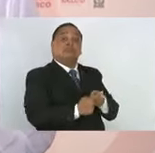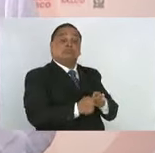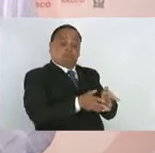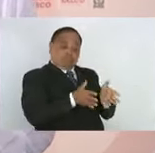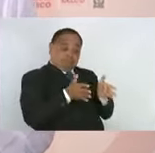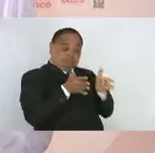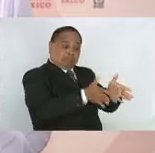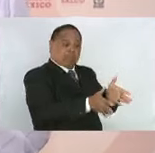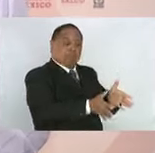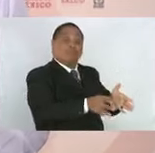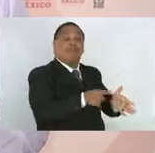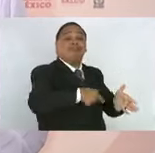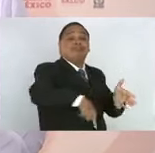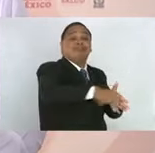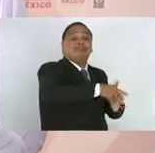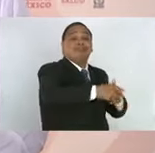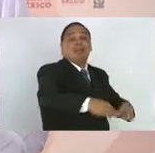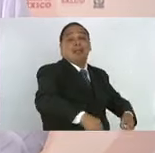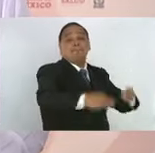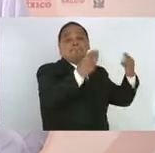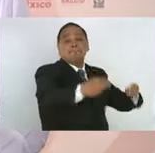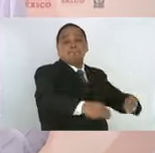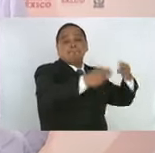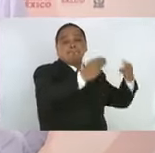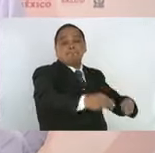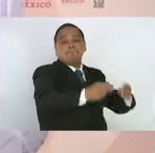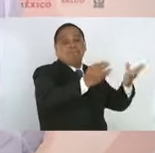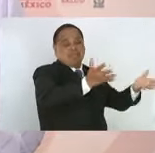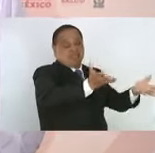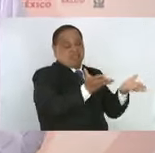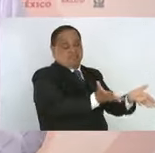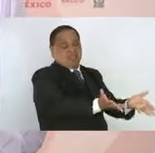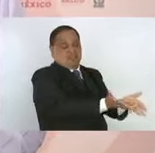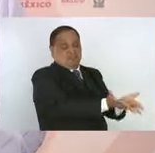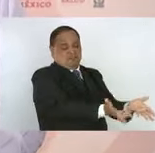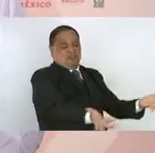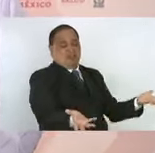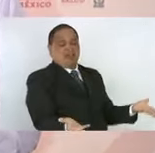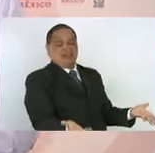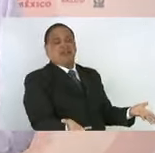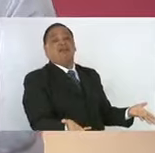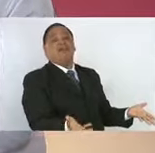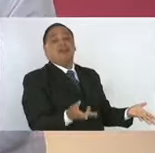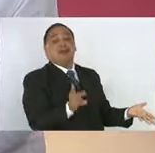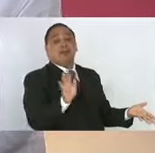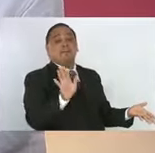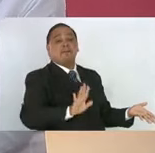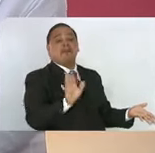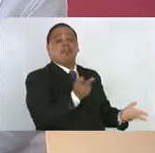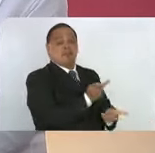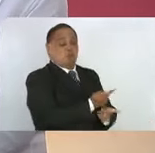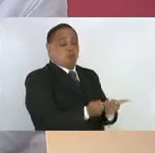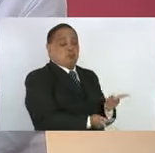a poner al mercado como si se tratara de mercancías,